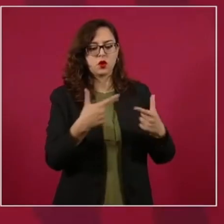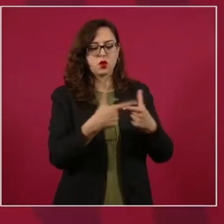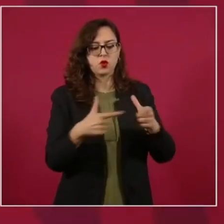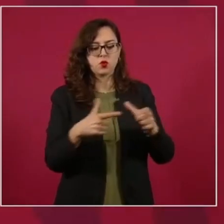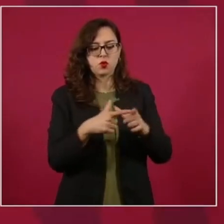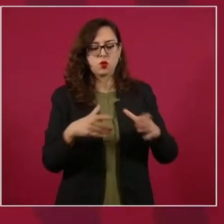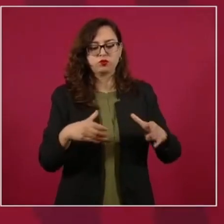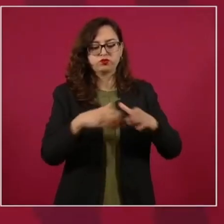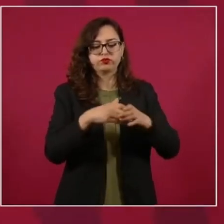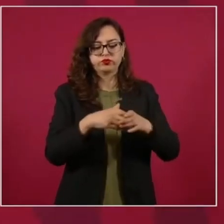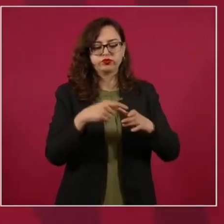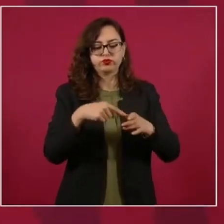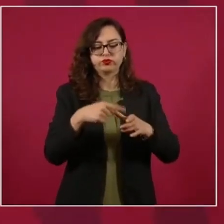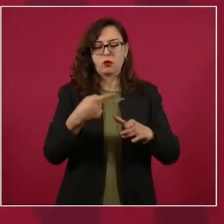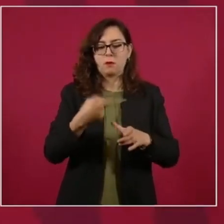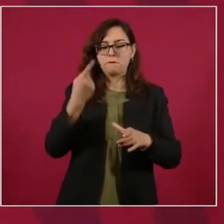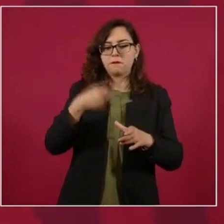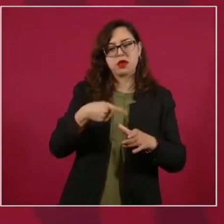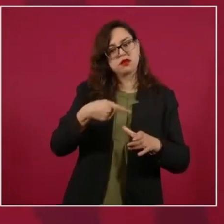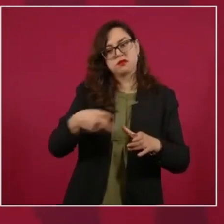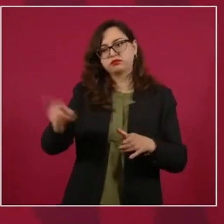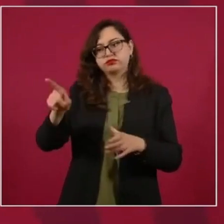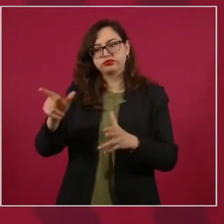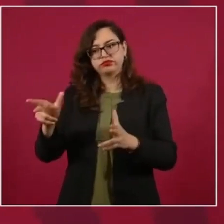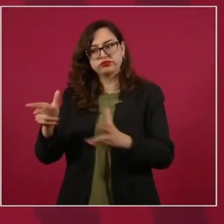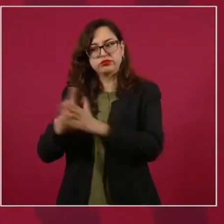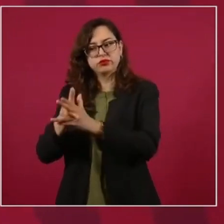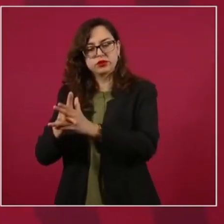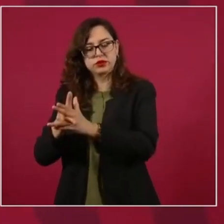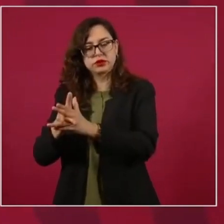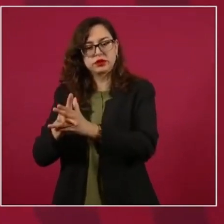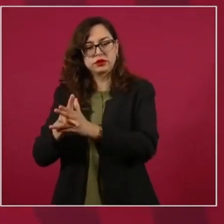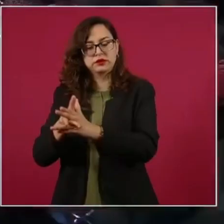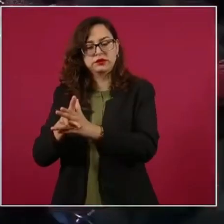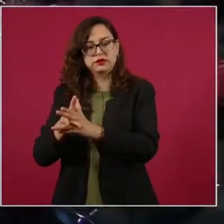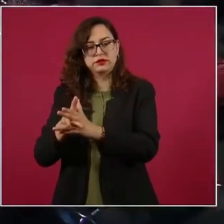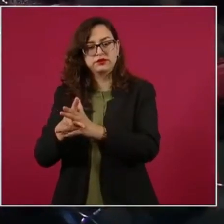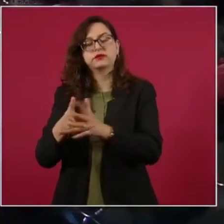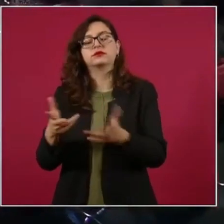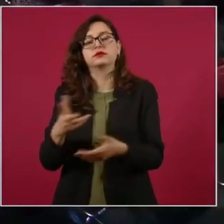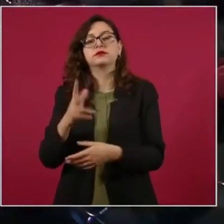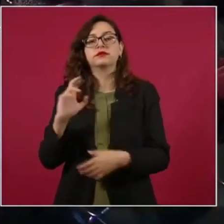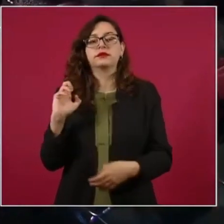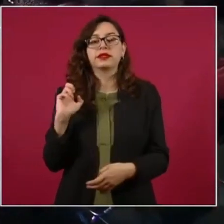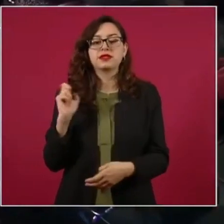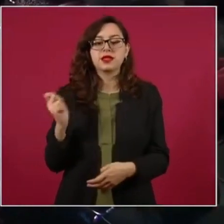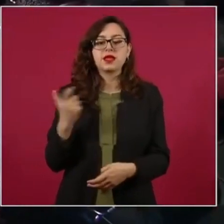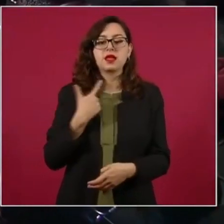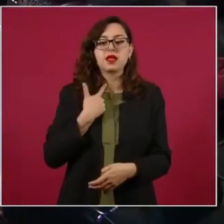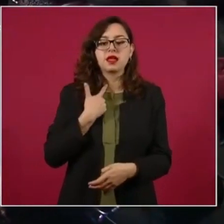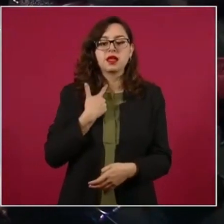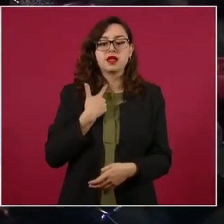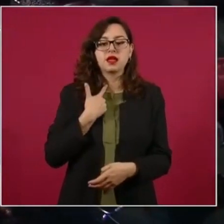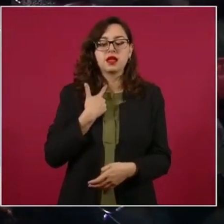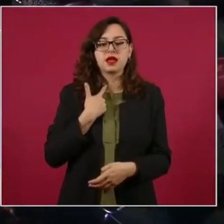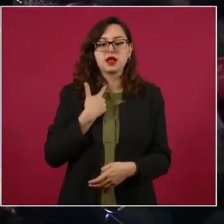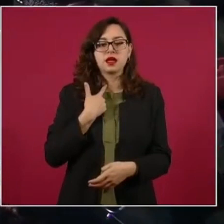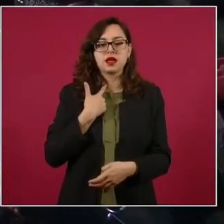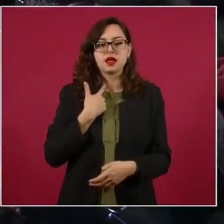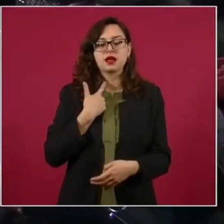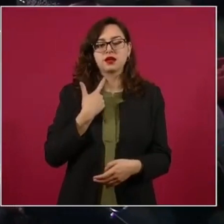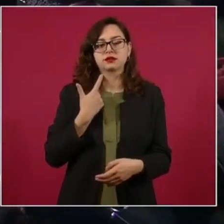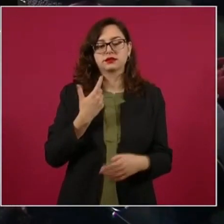fue un ex jefe o jefe en funciones de la Compañía del